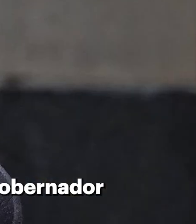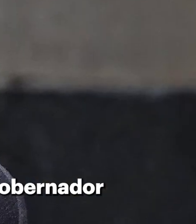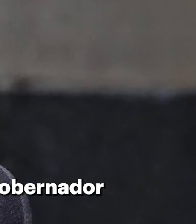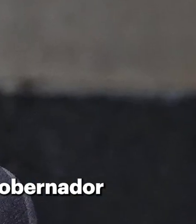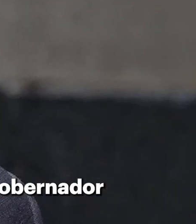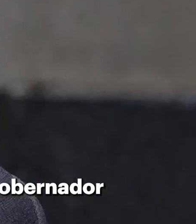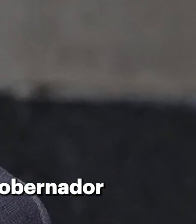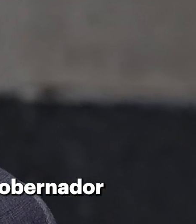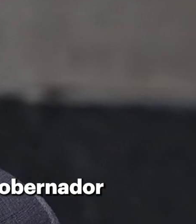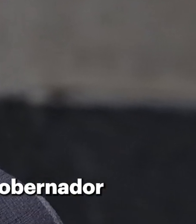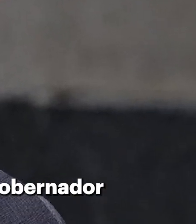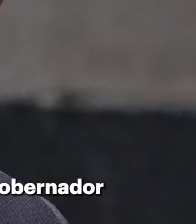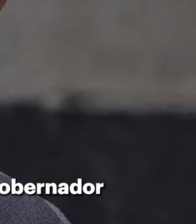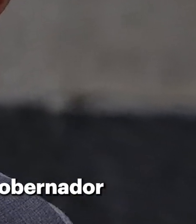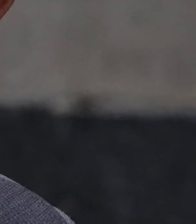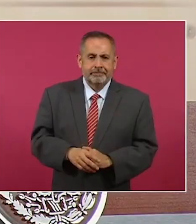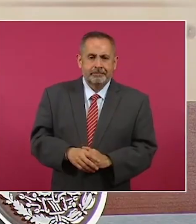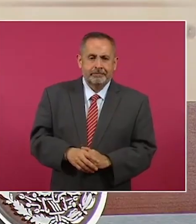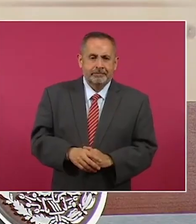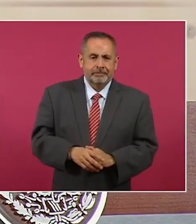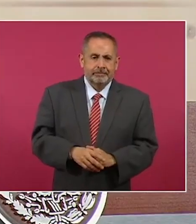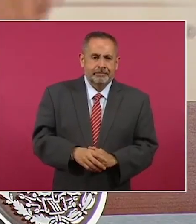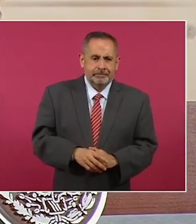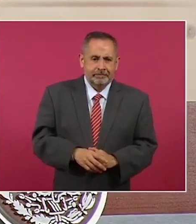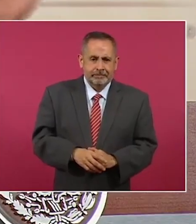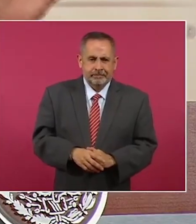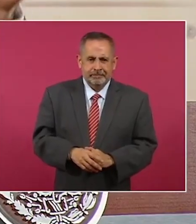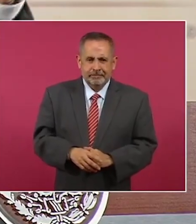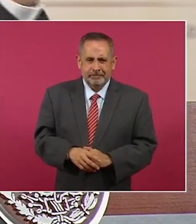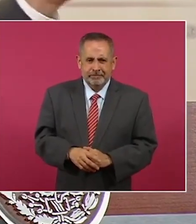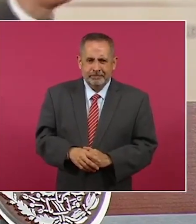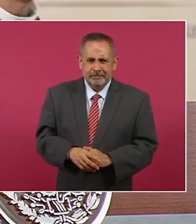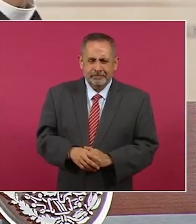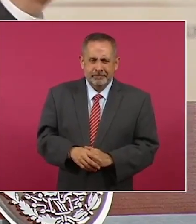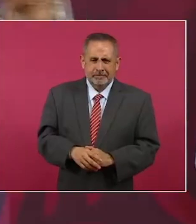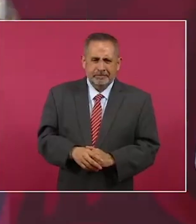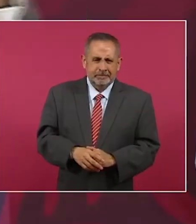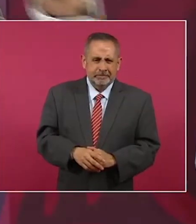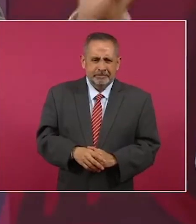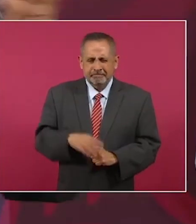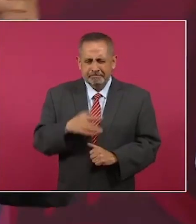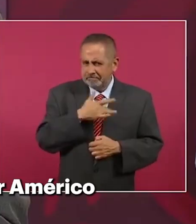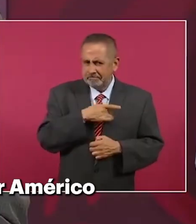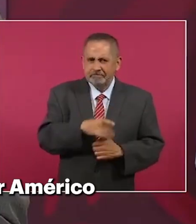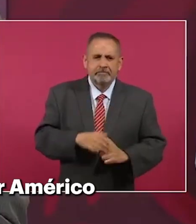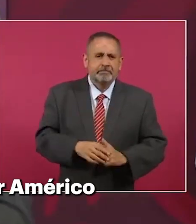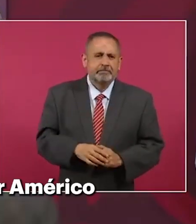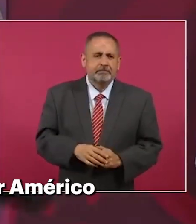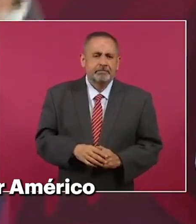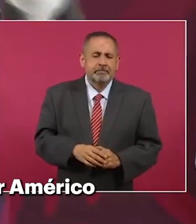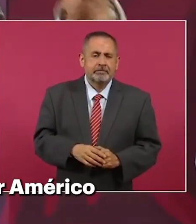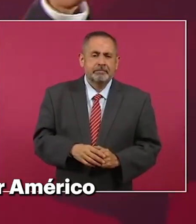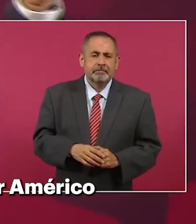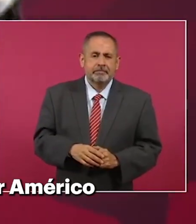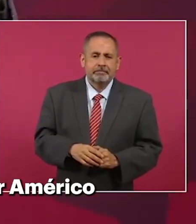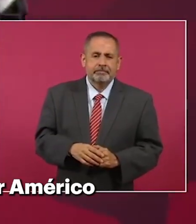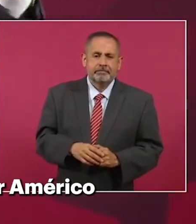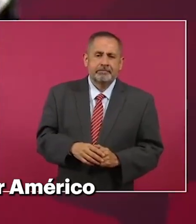gobernador morenista Américo Villarreal. ¿Qué es lo que estoy yo percibiendo? De que pues